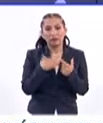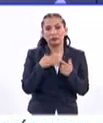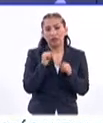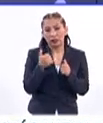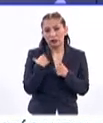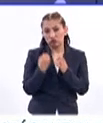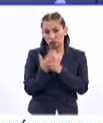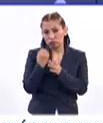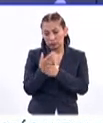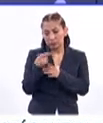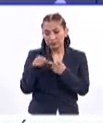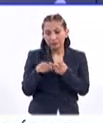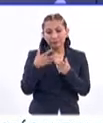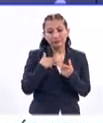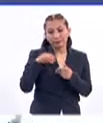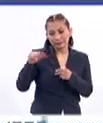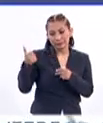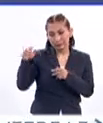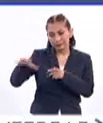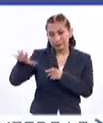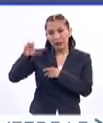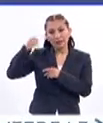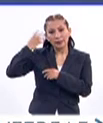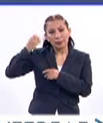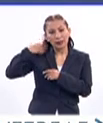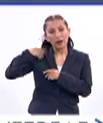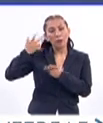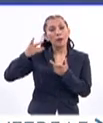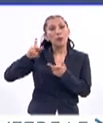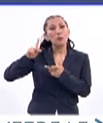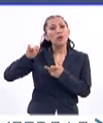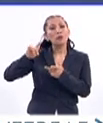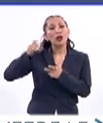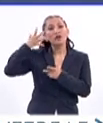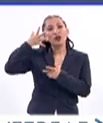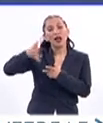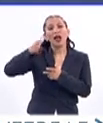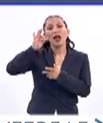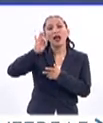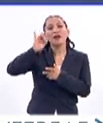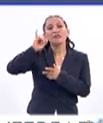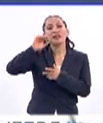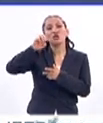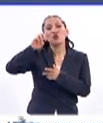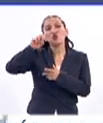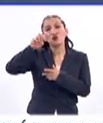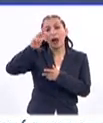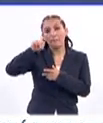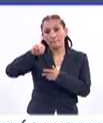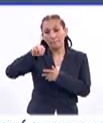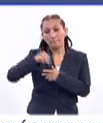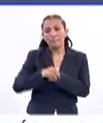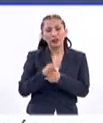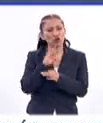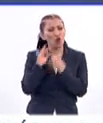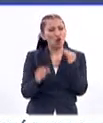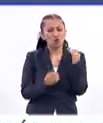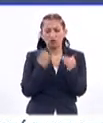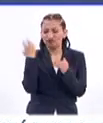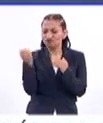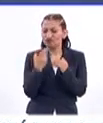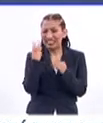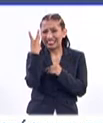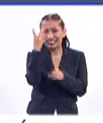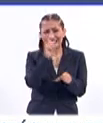arte contemporáneo. Tenemos también el Seminario del Público El Futuro, FICUNAM. Es todo un seminario